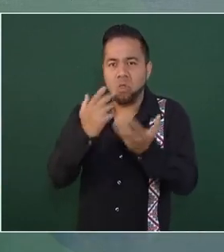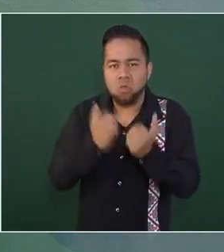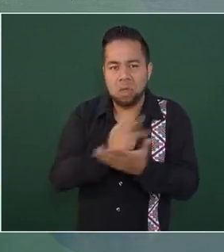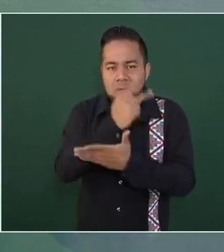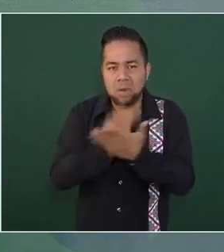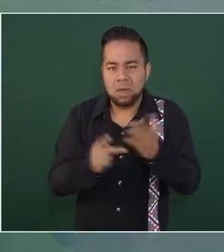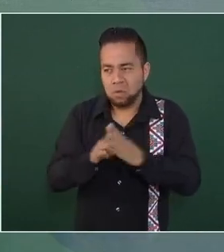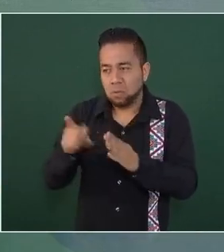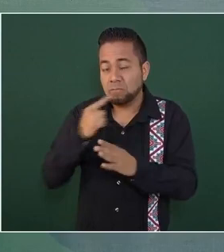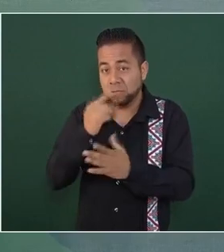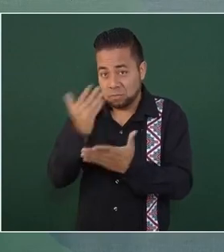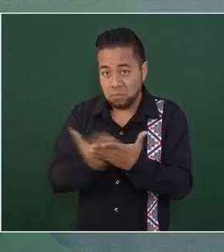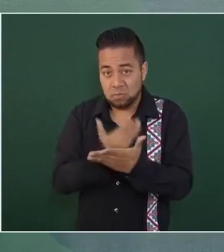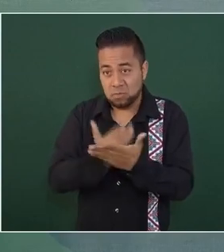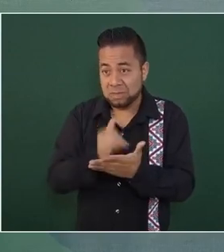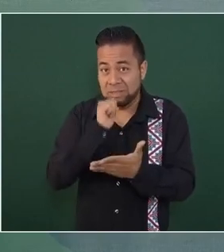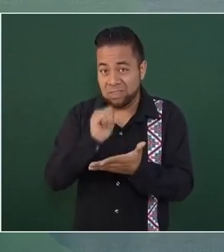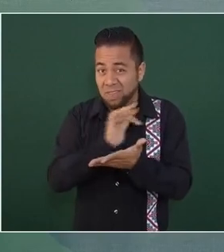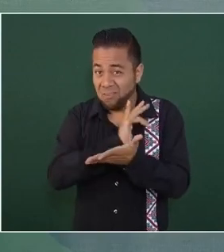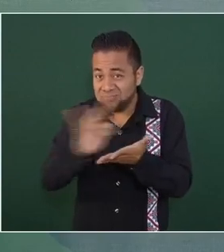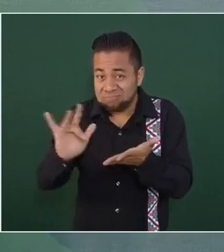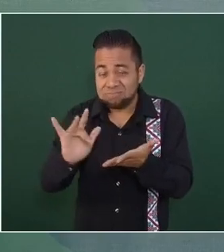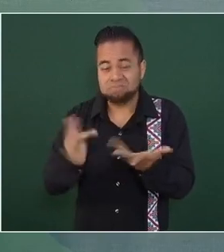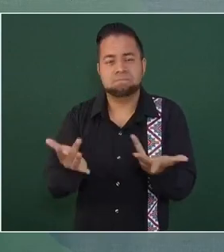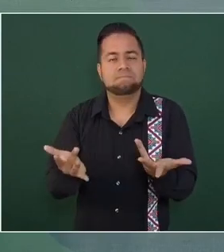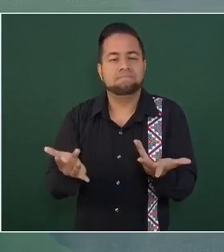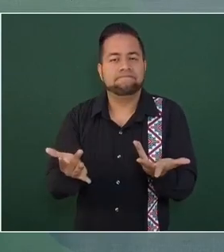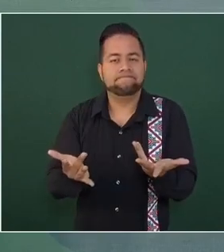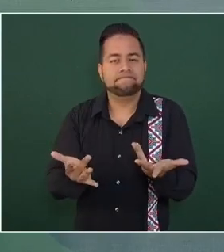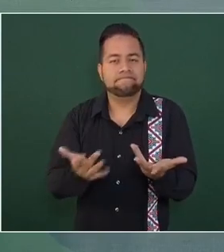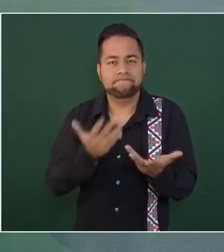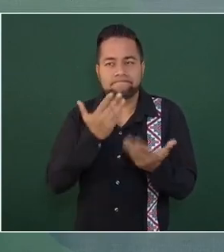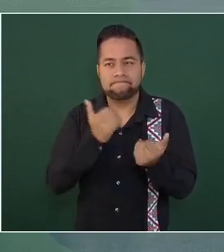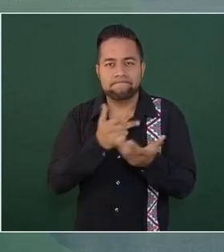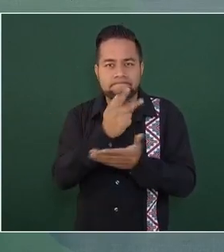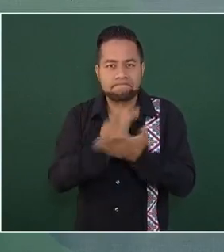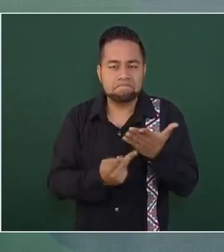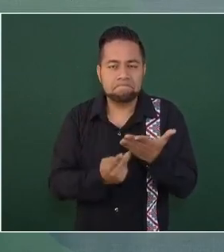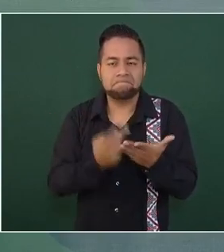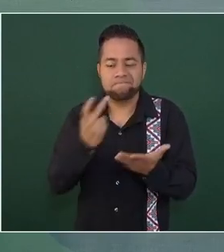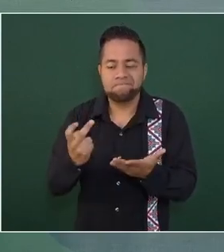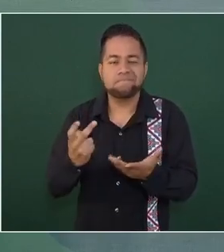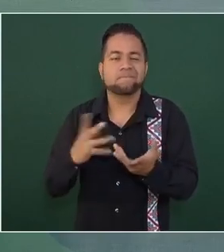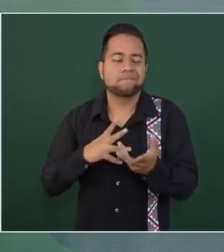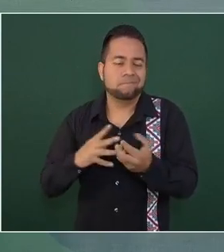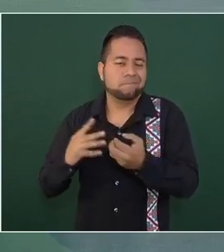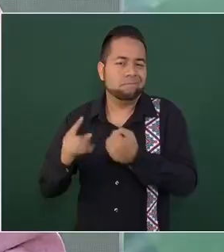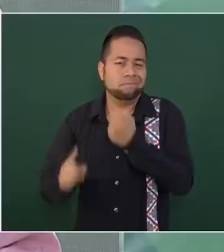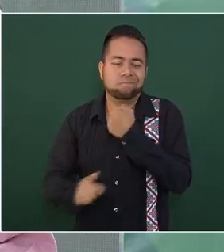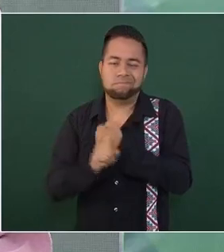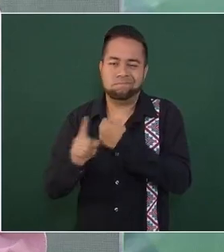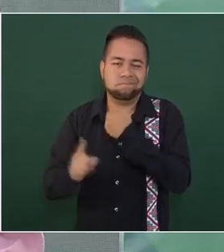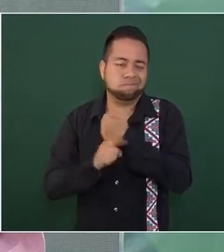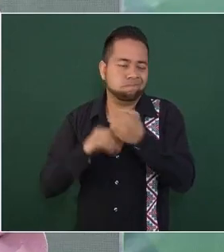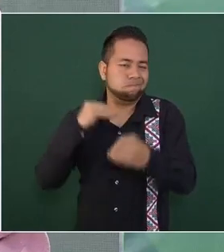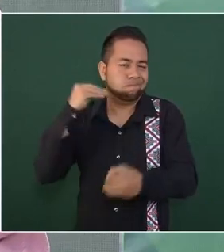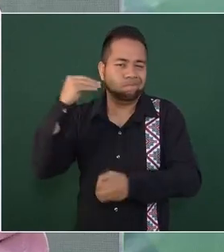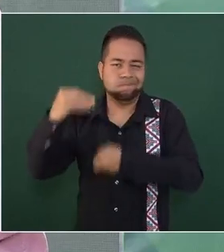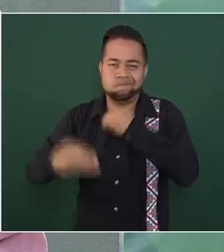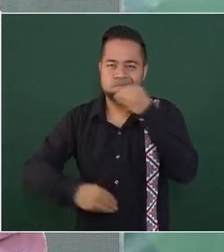lo propones entonces pues se desatan estas